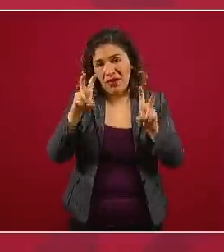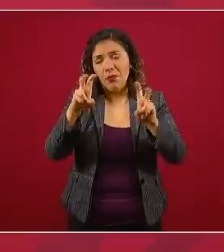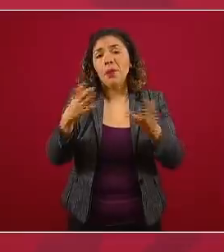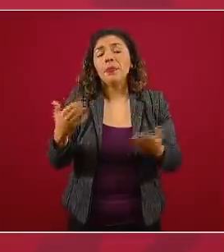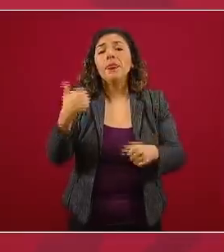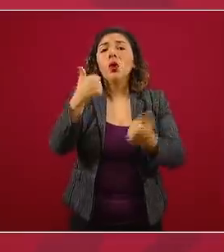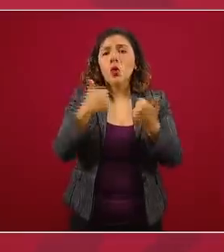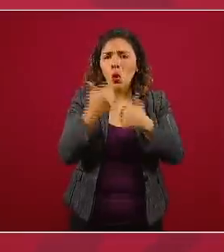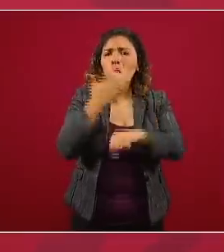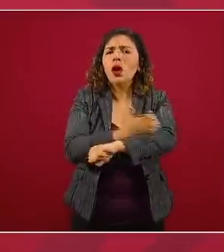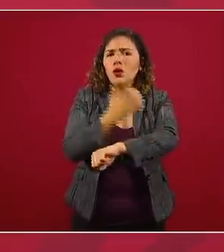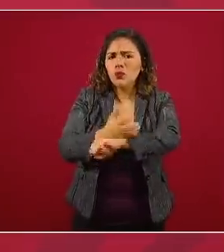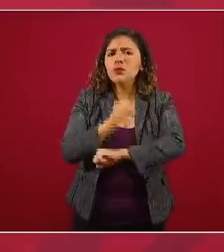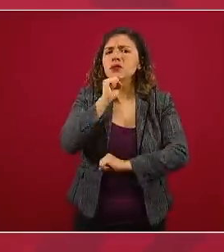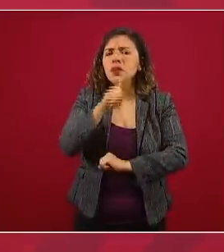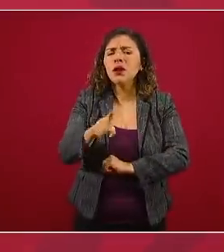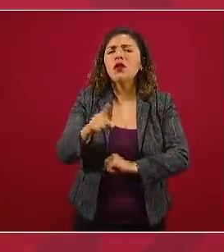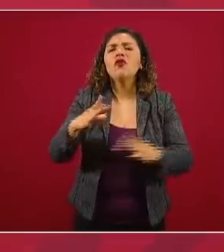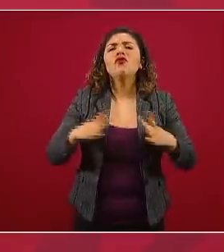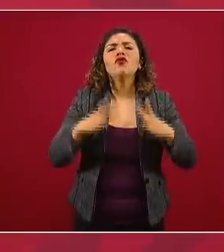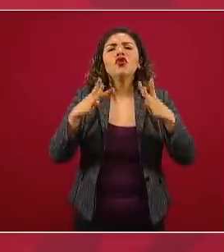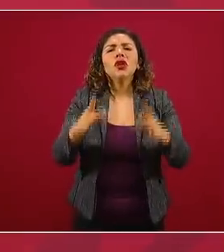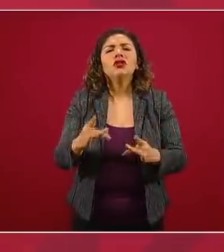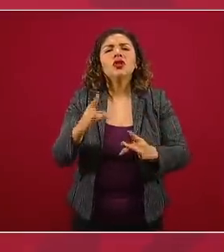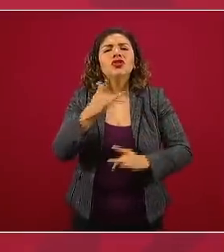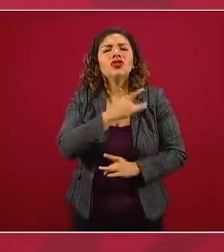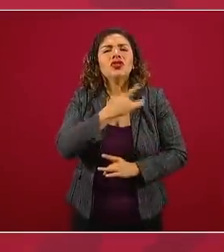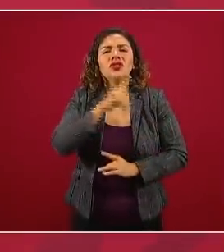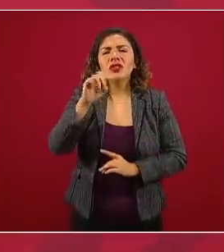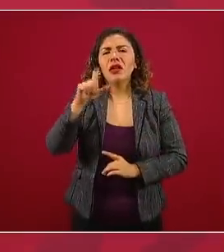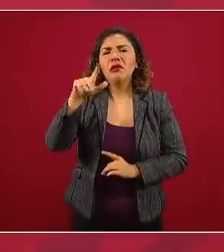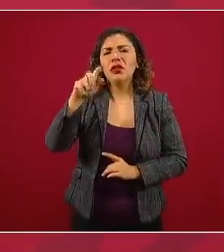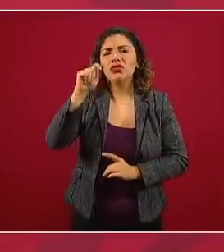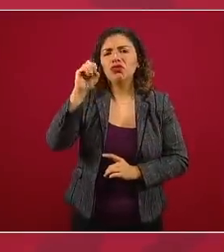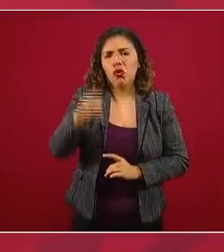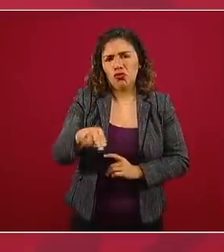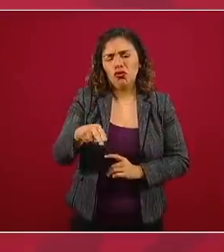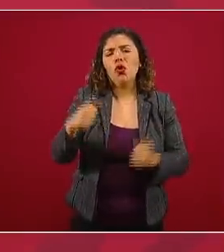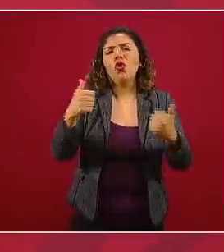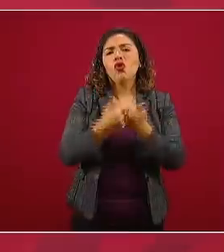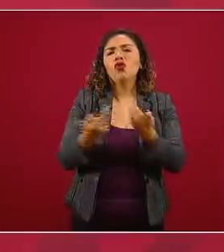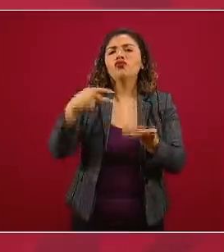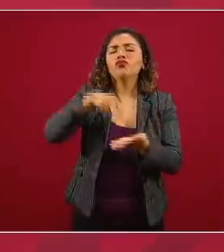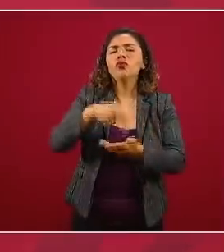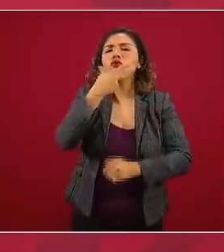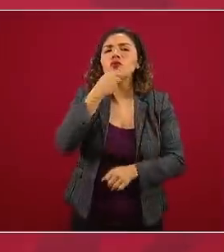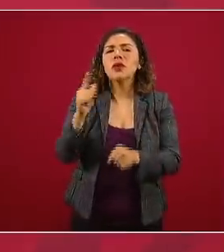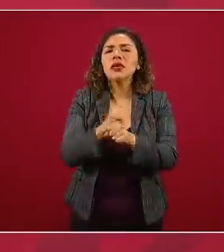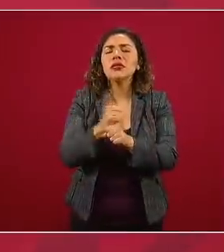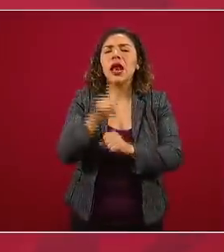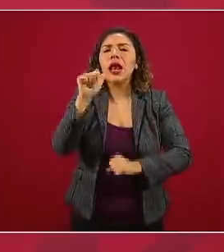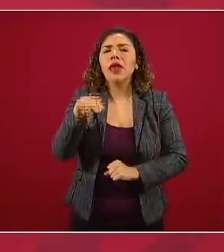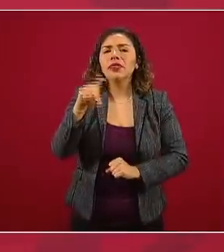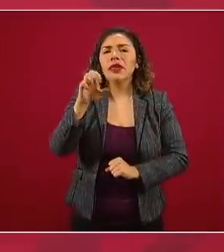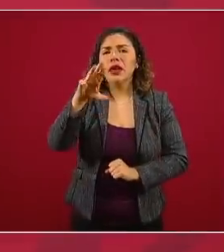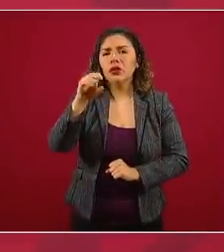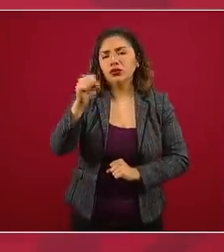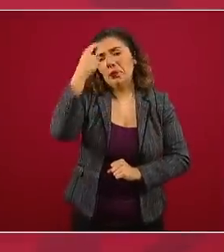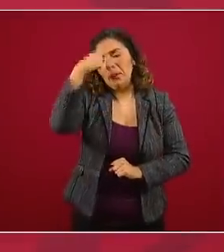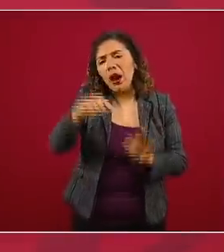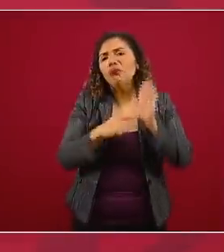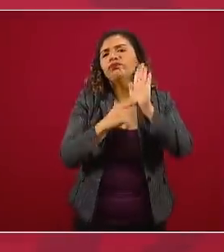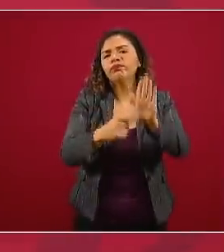nos acompañará también la fundación teletón en voz del licenciado landeros que nos presentará